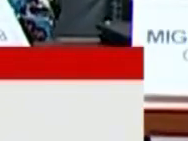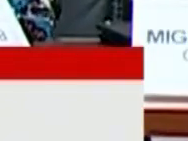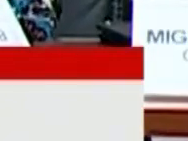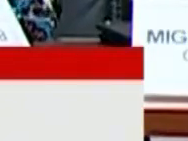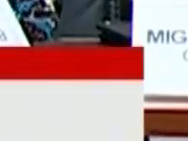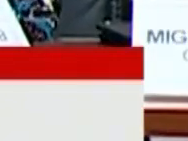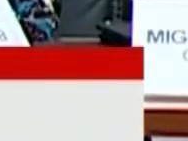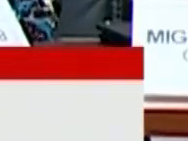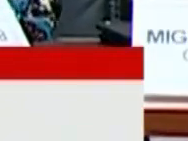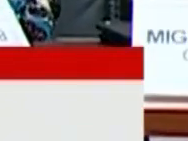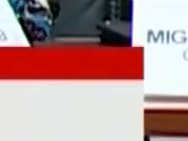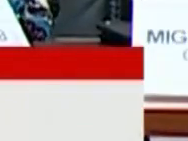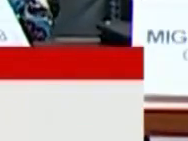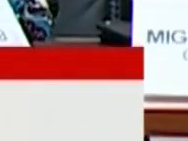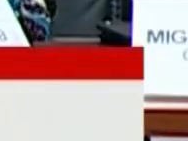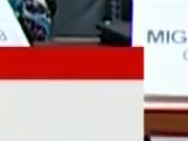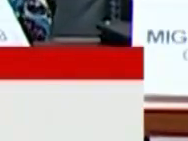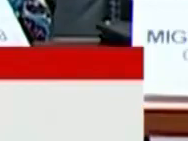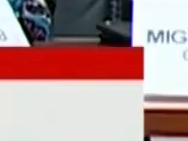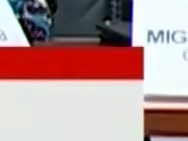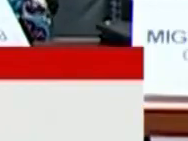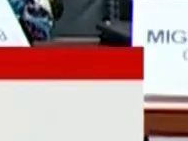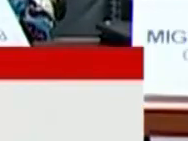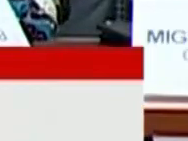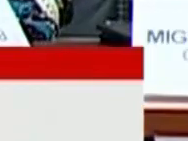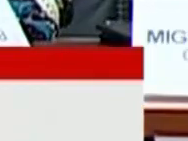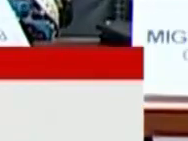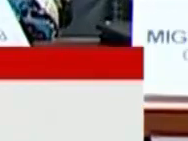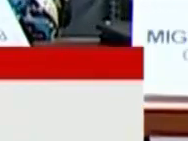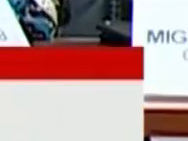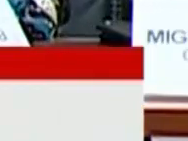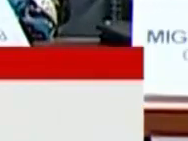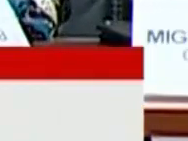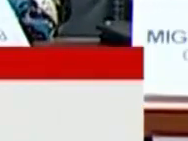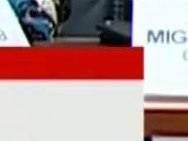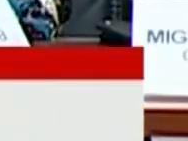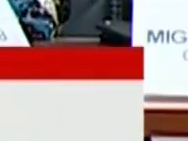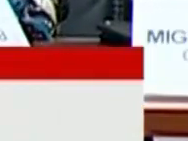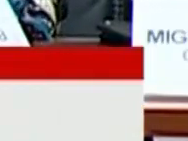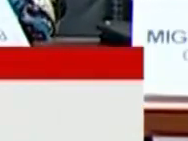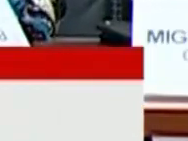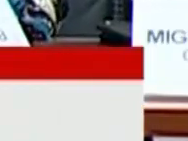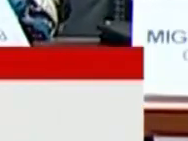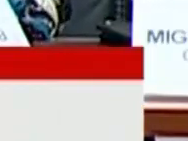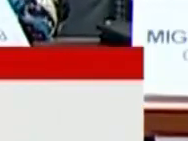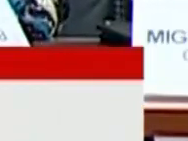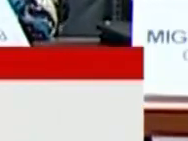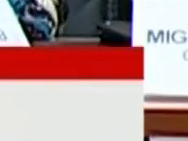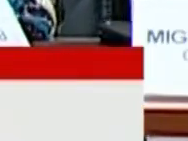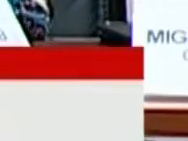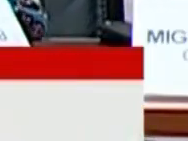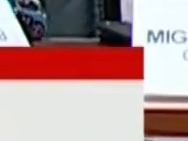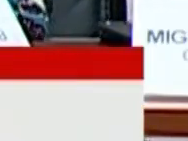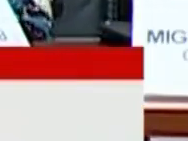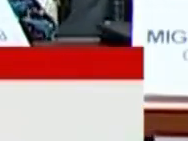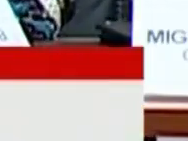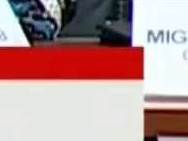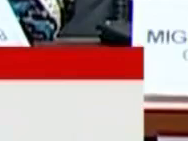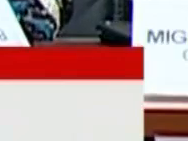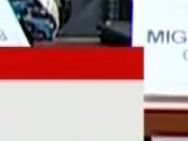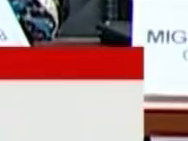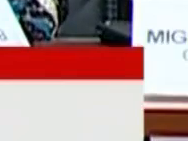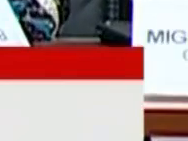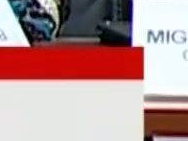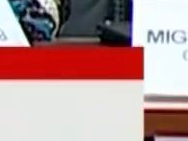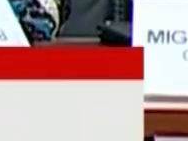horas en dos turnos, es decir, un turno de 12 horas y otro turno de 12 horas. Supongo que las 8 horas ya son una utopía para muchos como